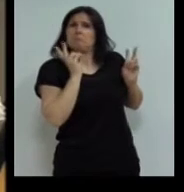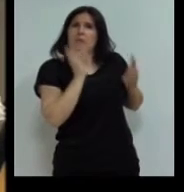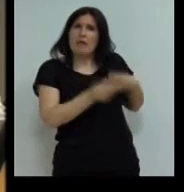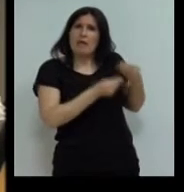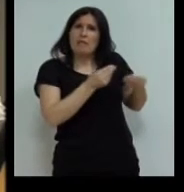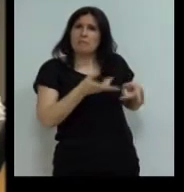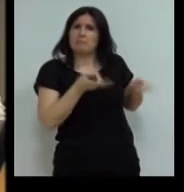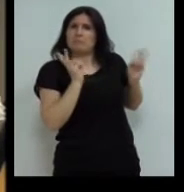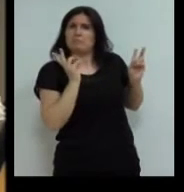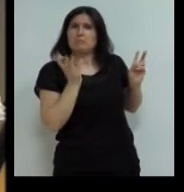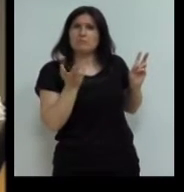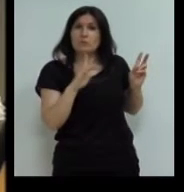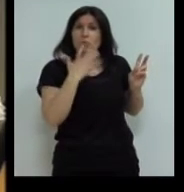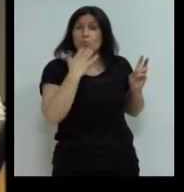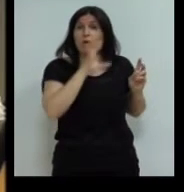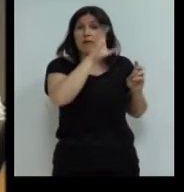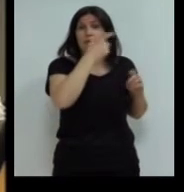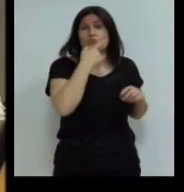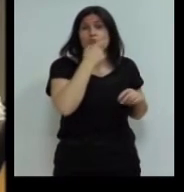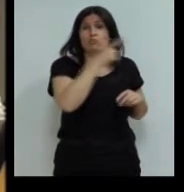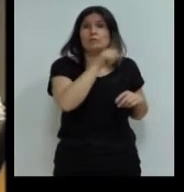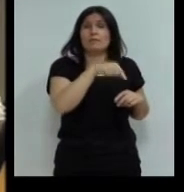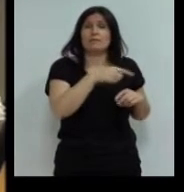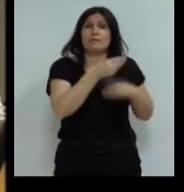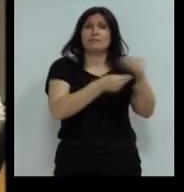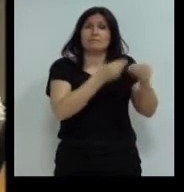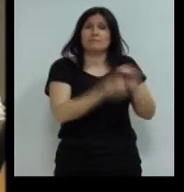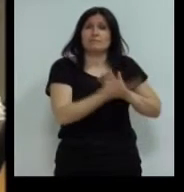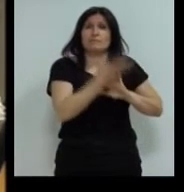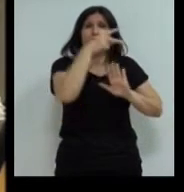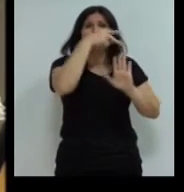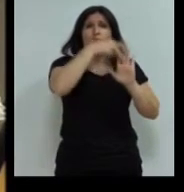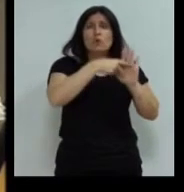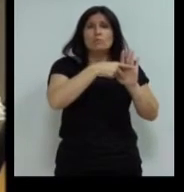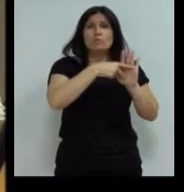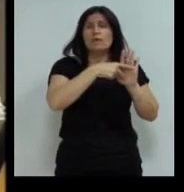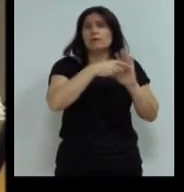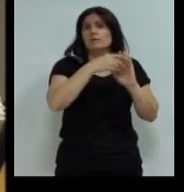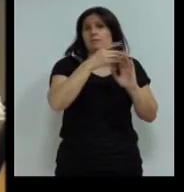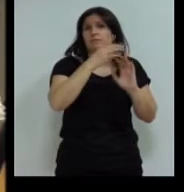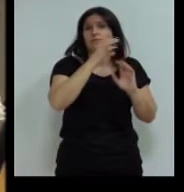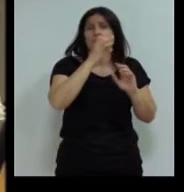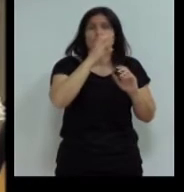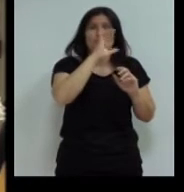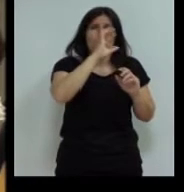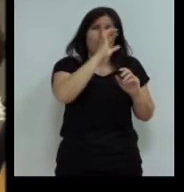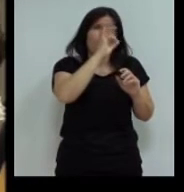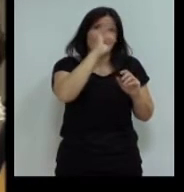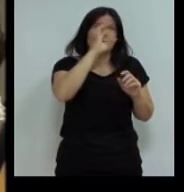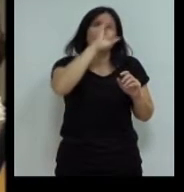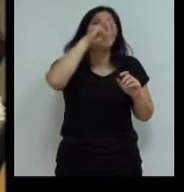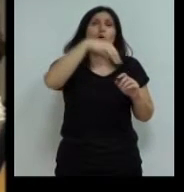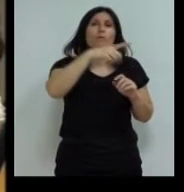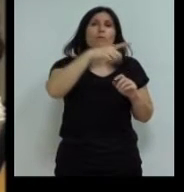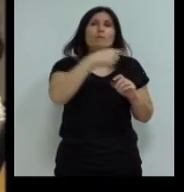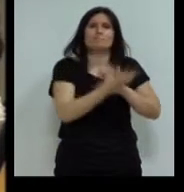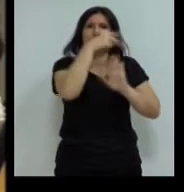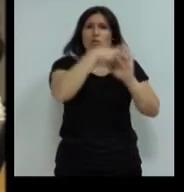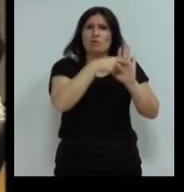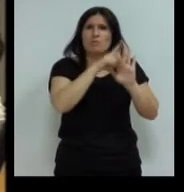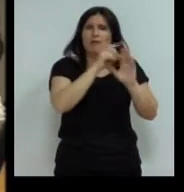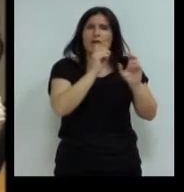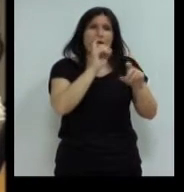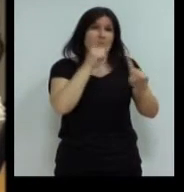como en el Reino Unido, donde cuando se sacó la norma, los FCON, sacó la norma para subtitular y la obligatoria, empezó a